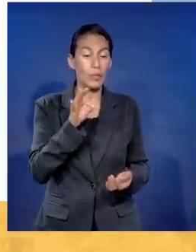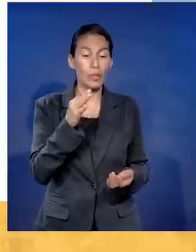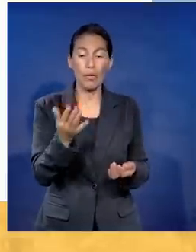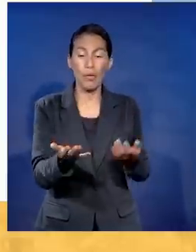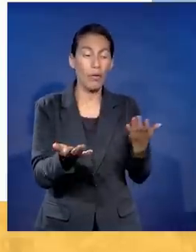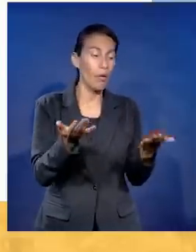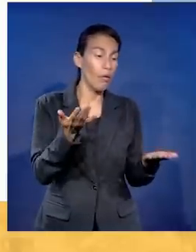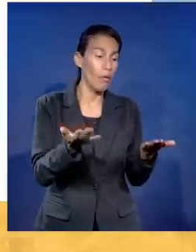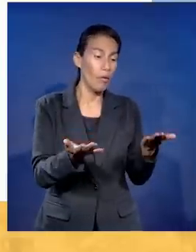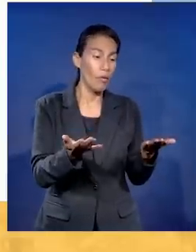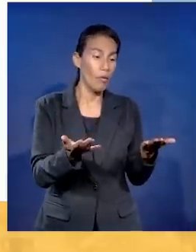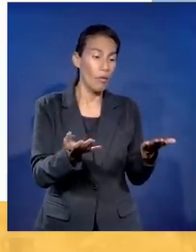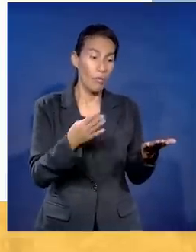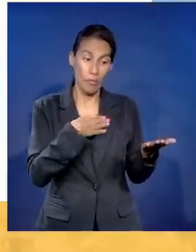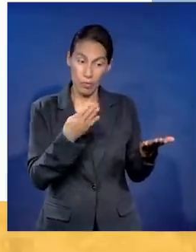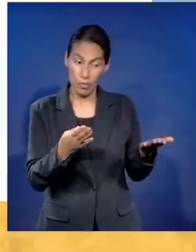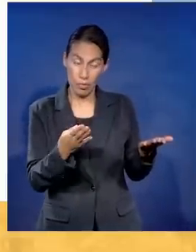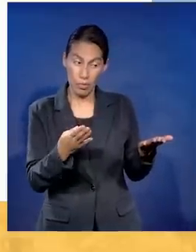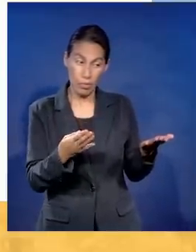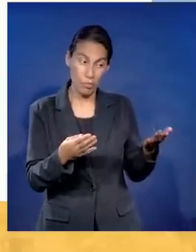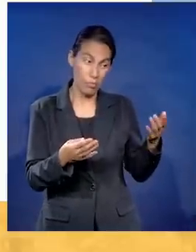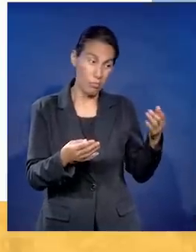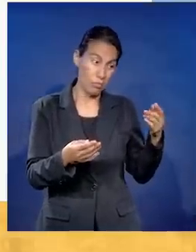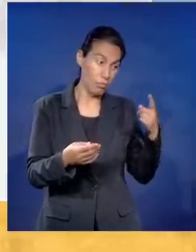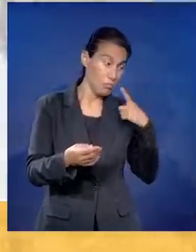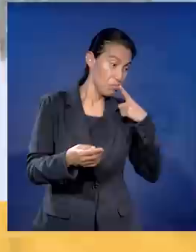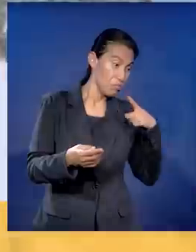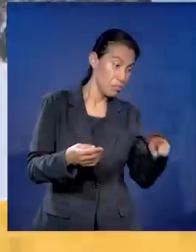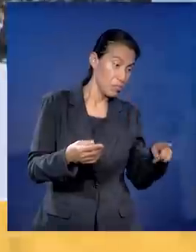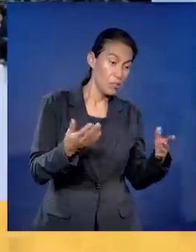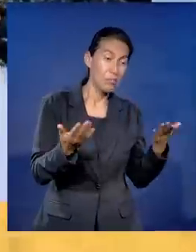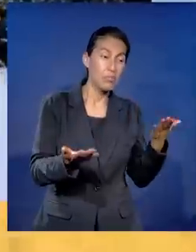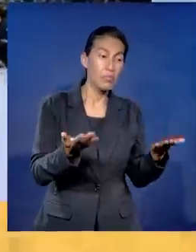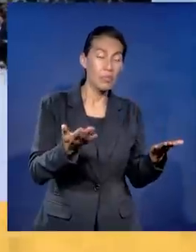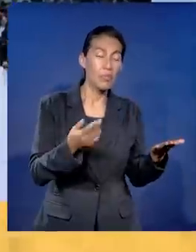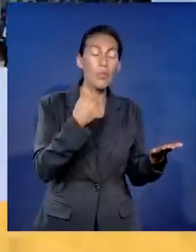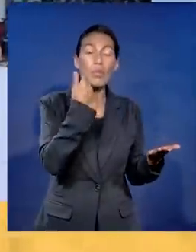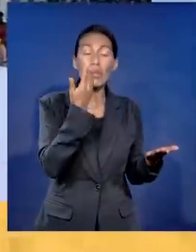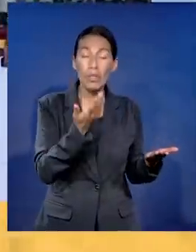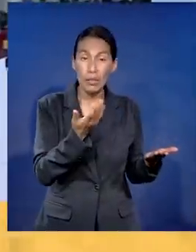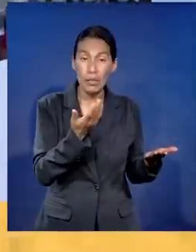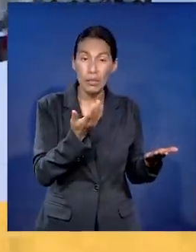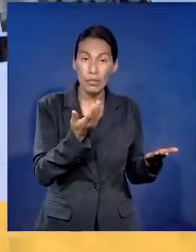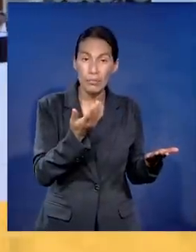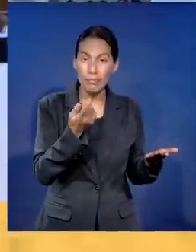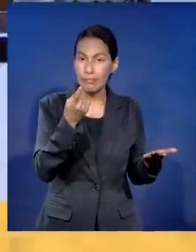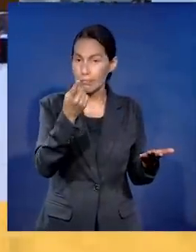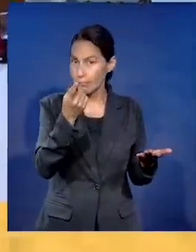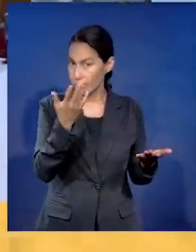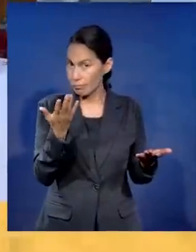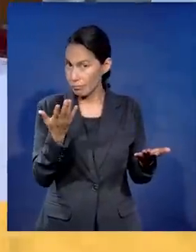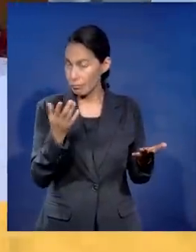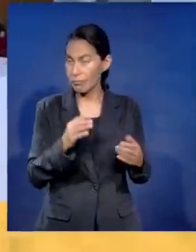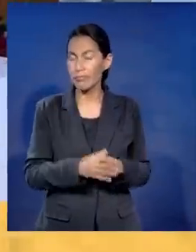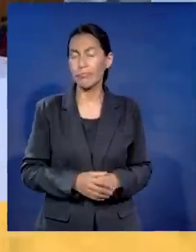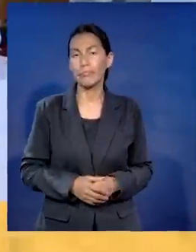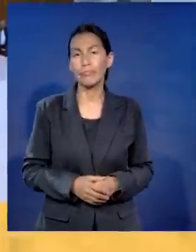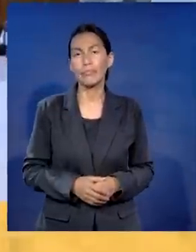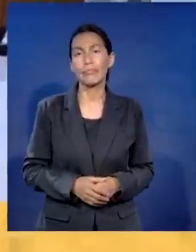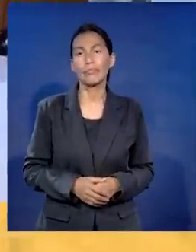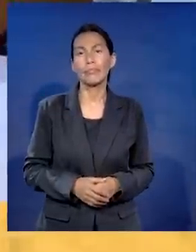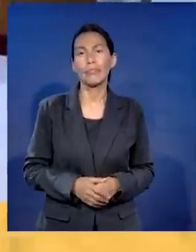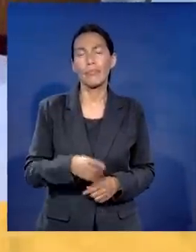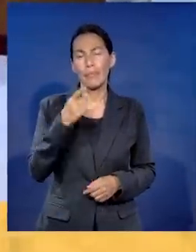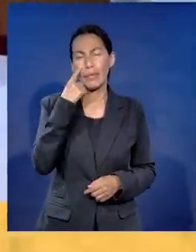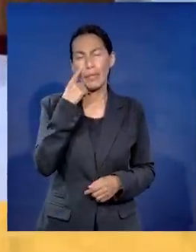pues la vida Escoge Usa tu razón Escoge esta versión del